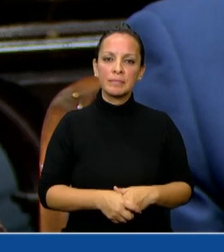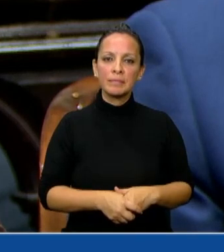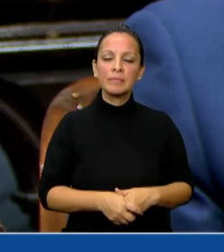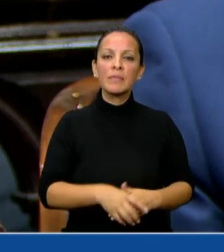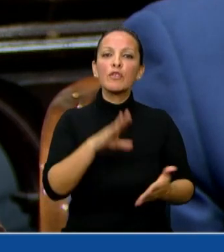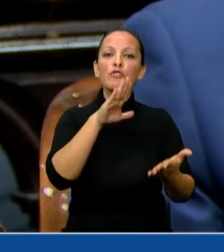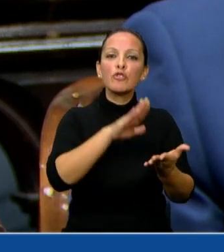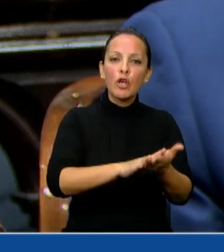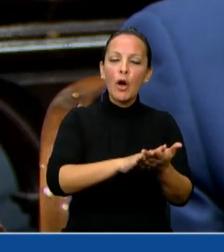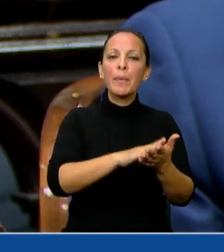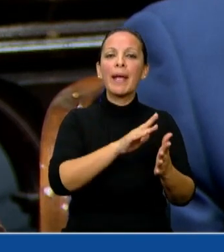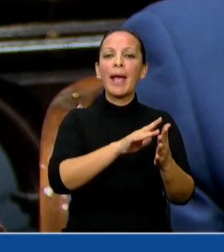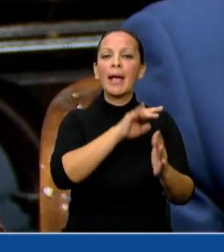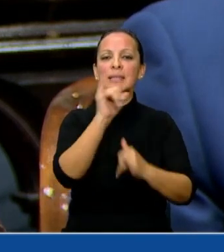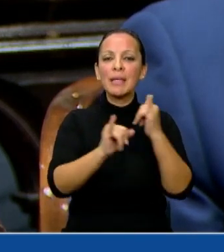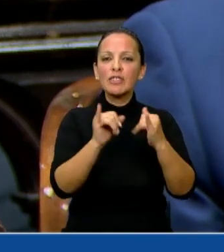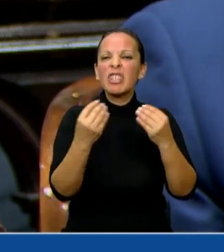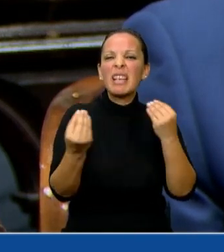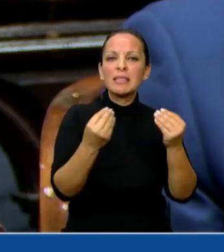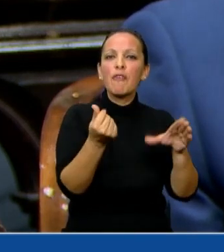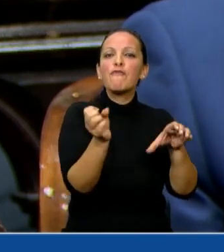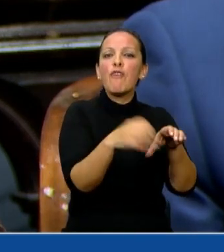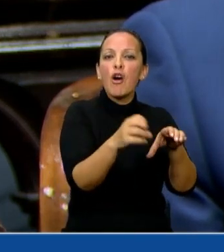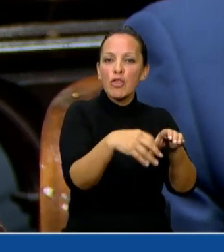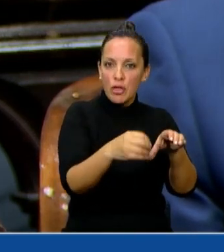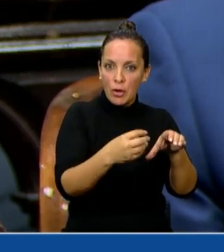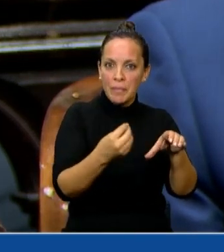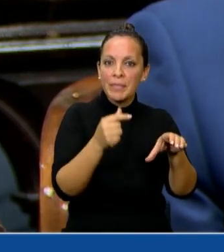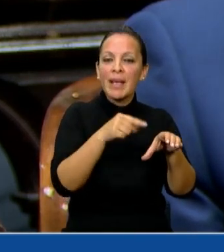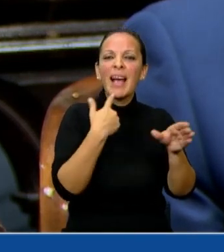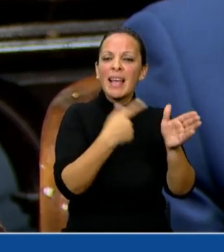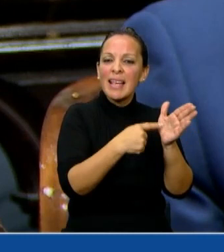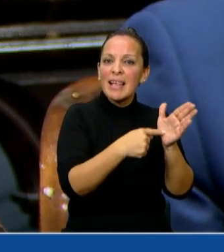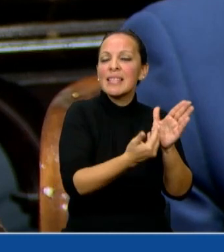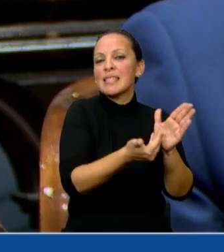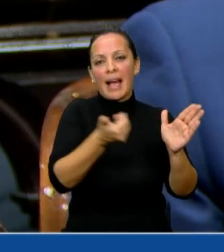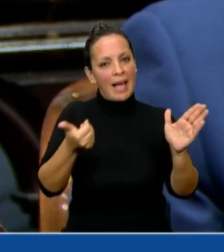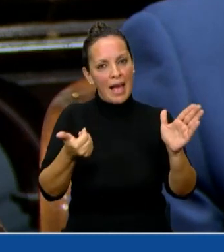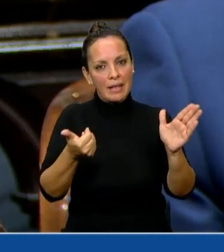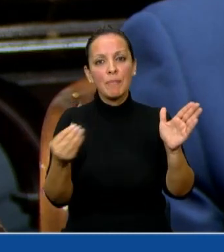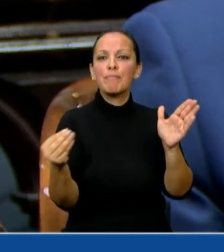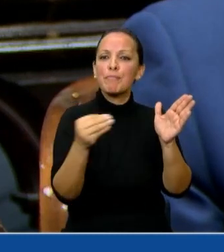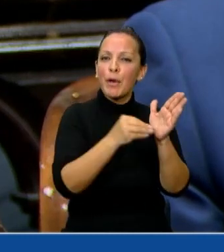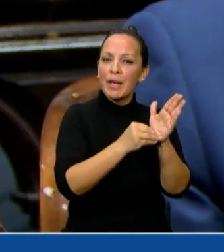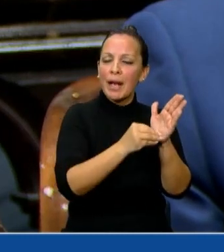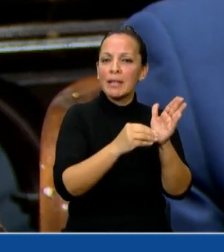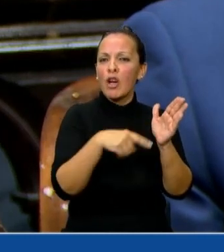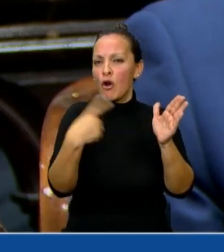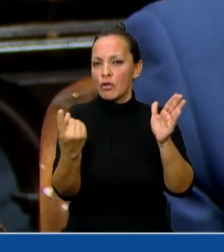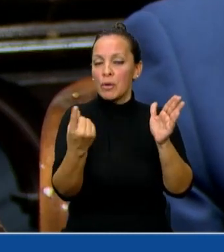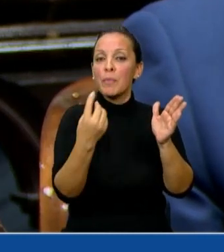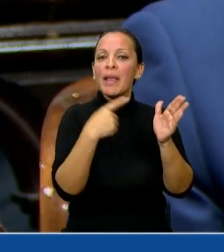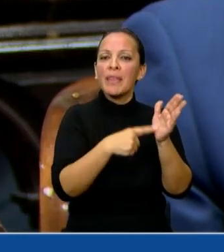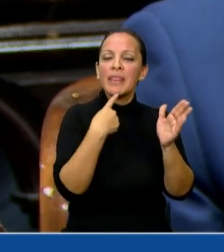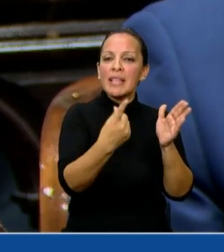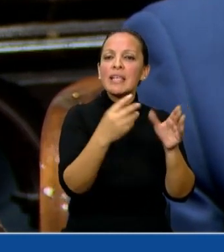la definición del fondo en el artículo 24, sacar lo que dice y poner que modificáramos porque el fondo de